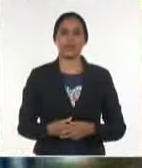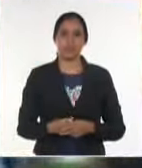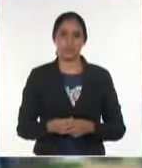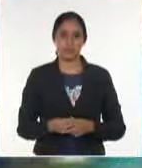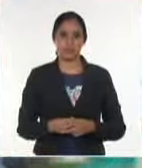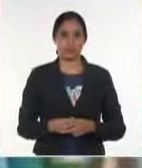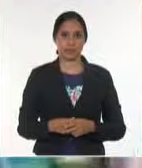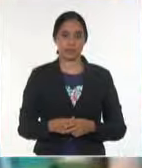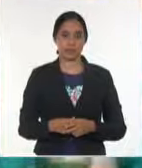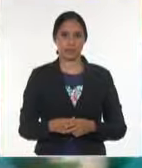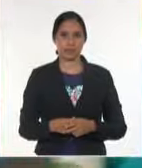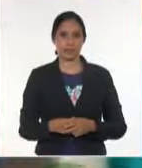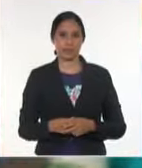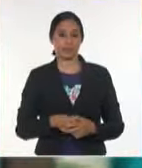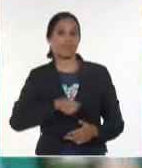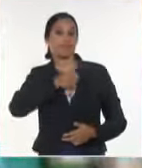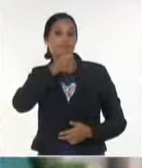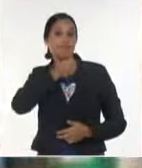Atención.